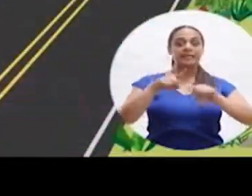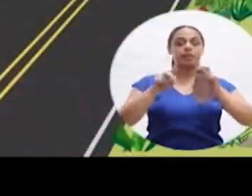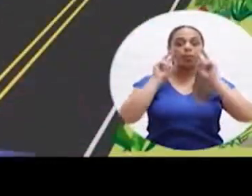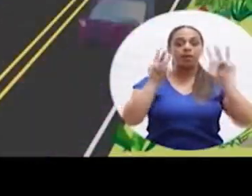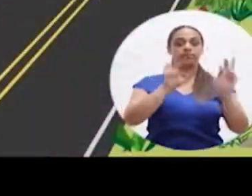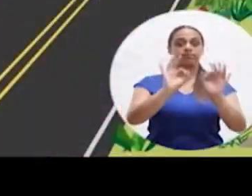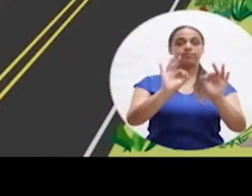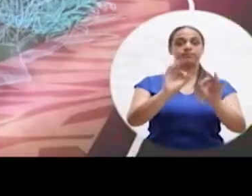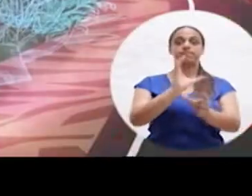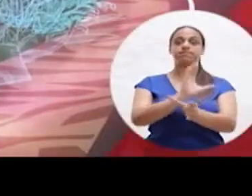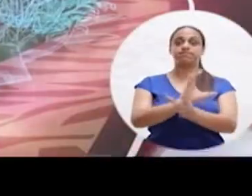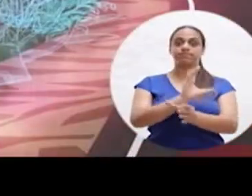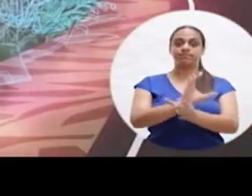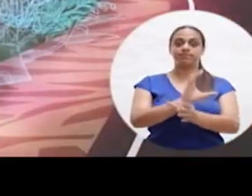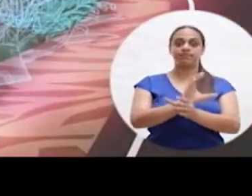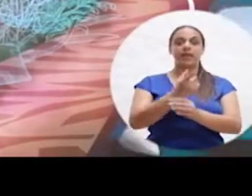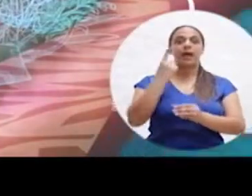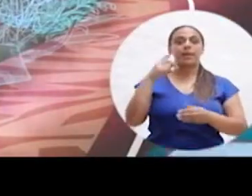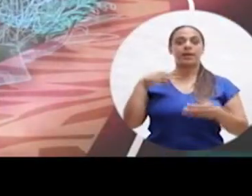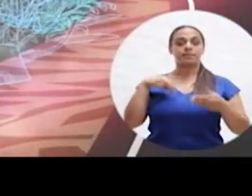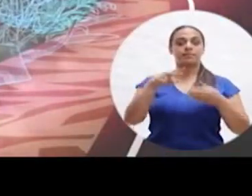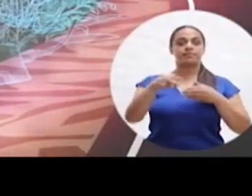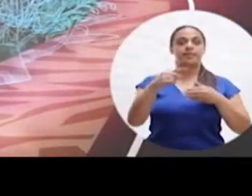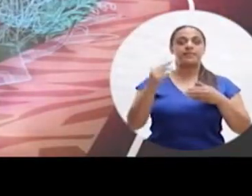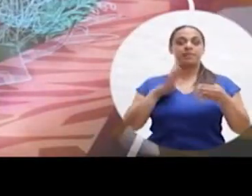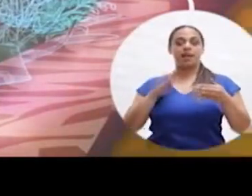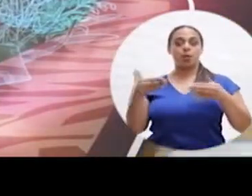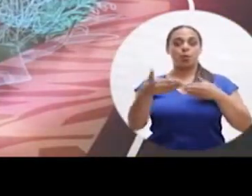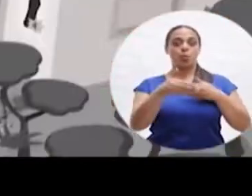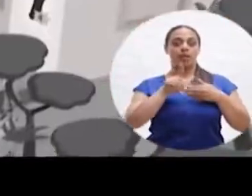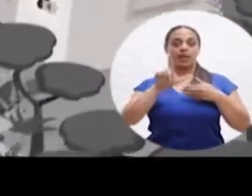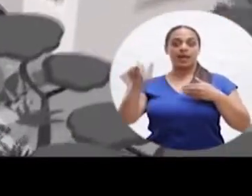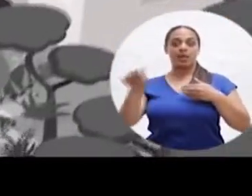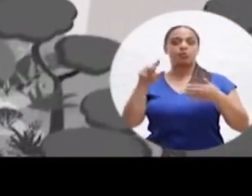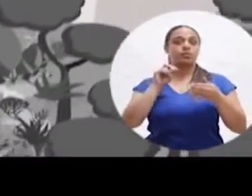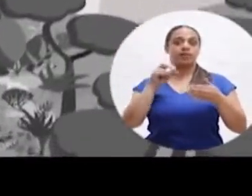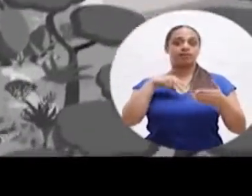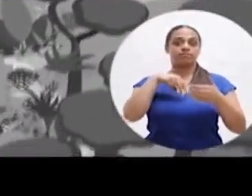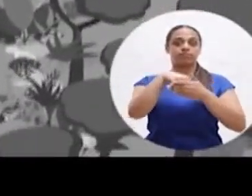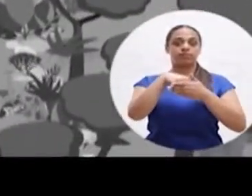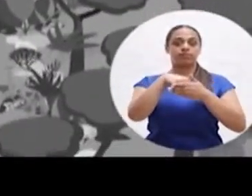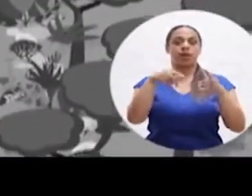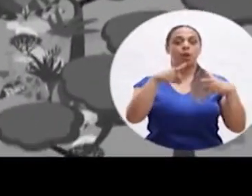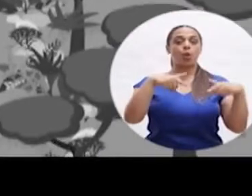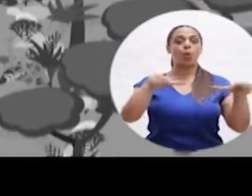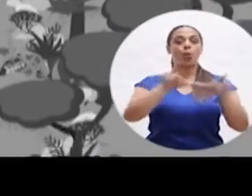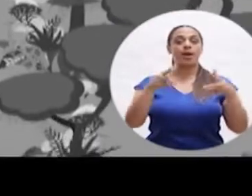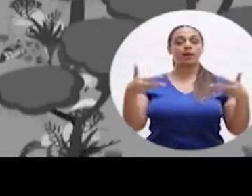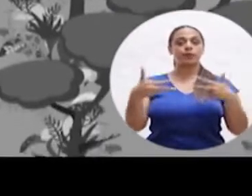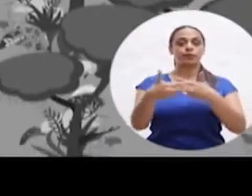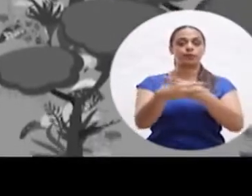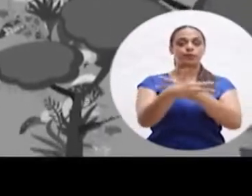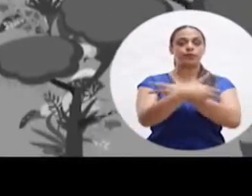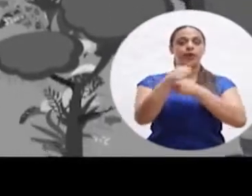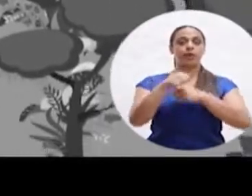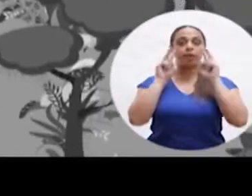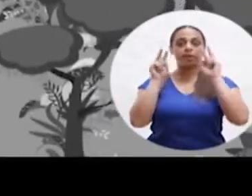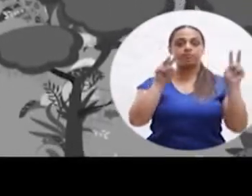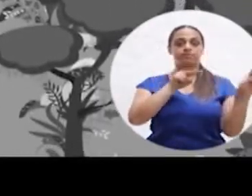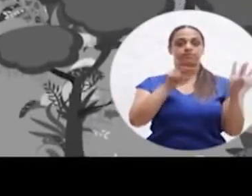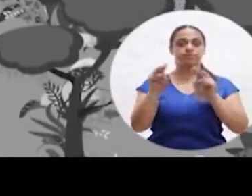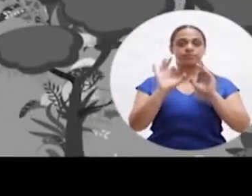¡Esperen! En una calle así sin visibilidad hay que tener mucho cuidado. Para cruzar hay que hacerlo lejos de las curvas, sin obstáculos, en zonas donde hayan